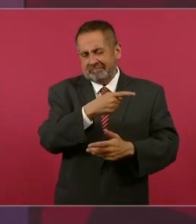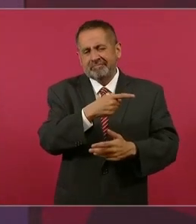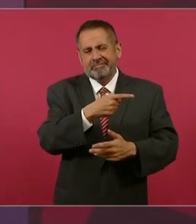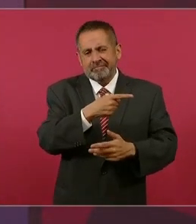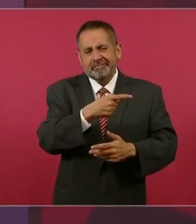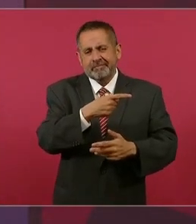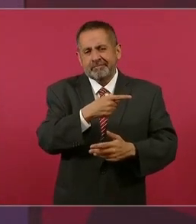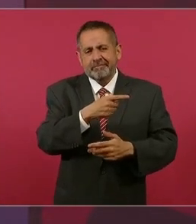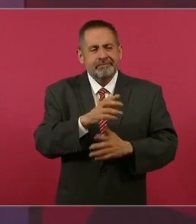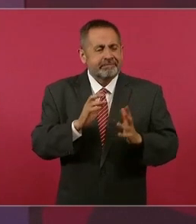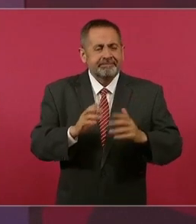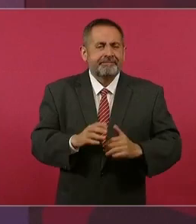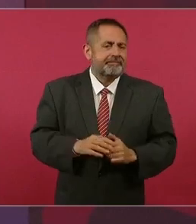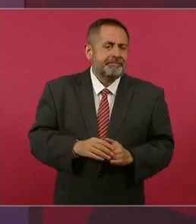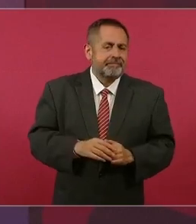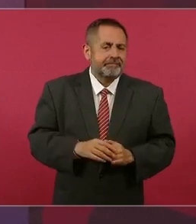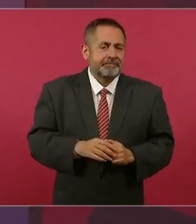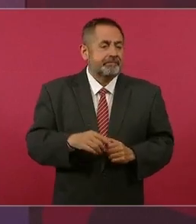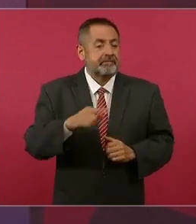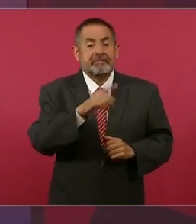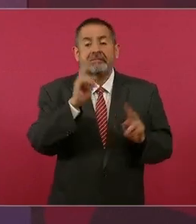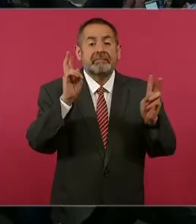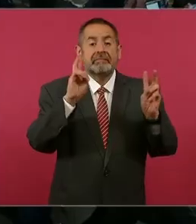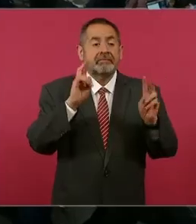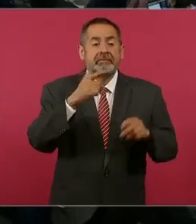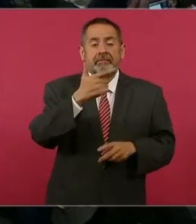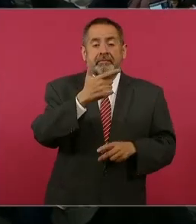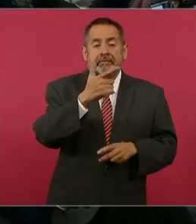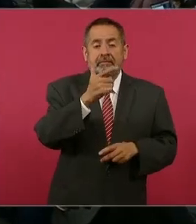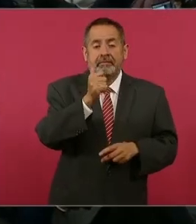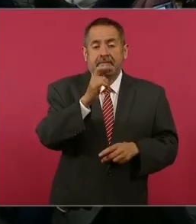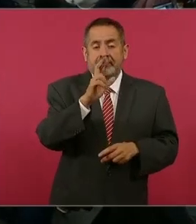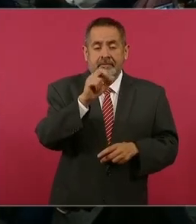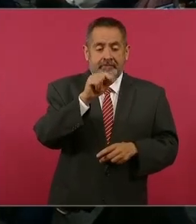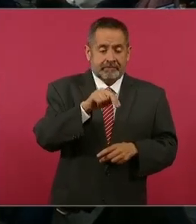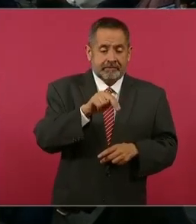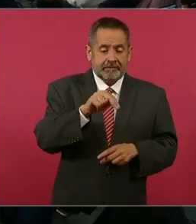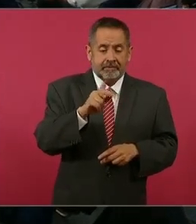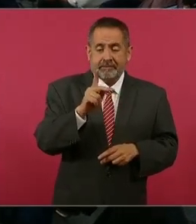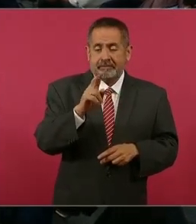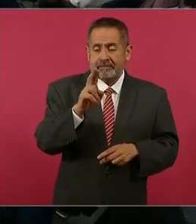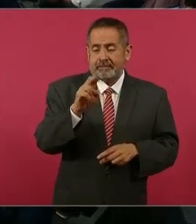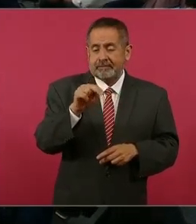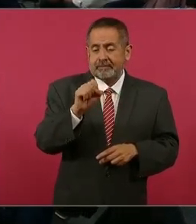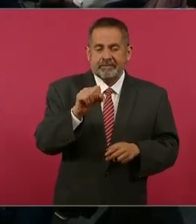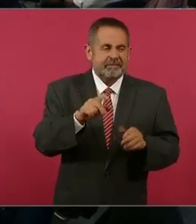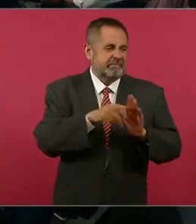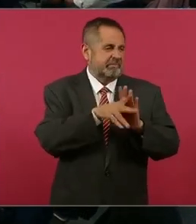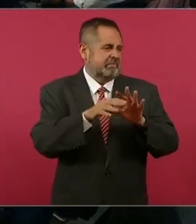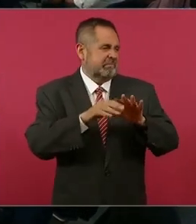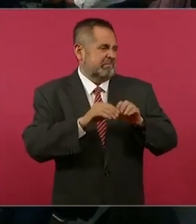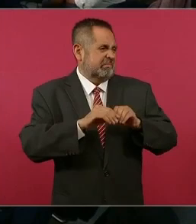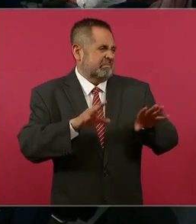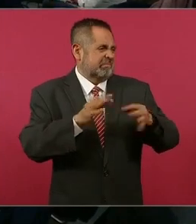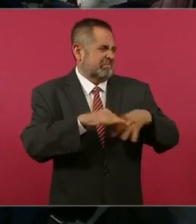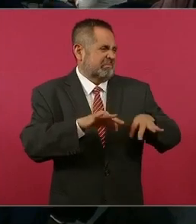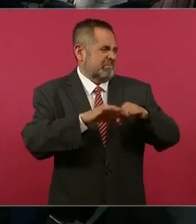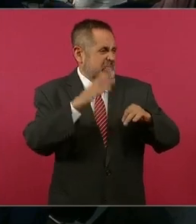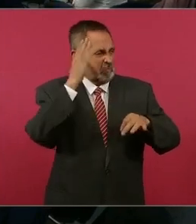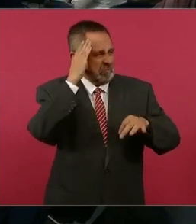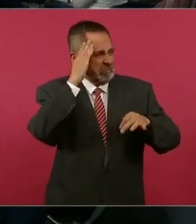de la llamada gran prensa o de las grandes cadenas de radio, de